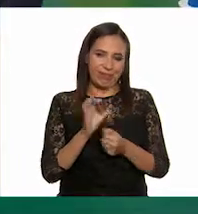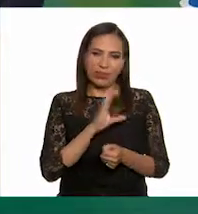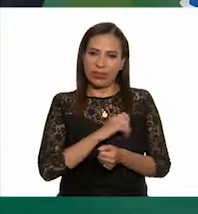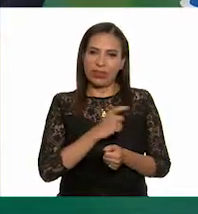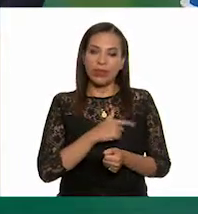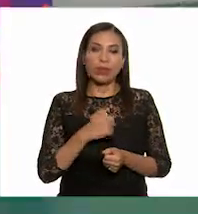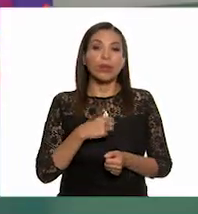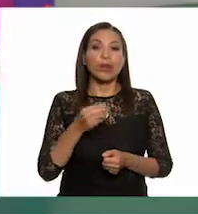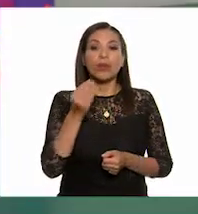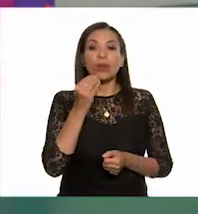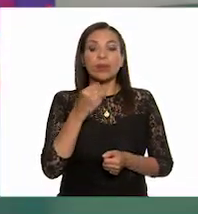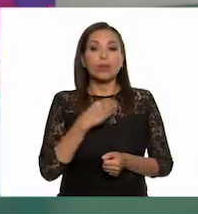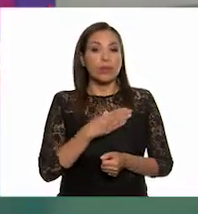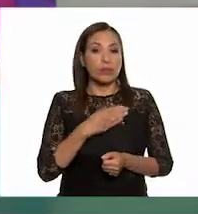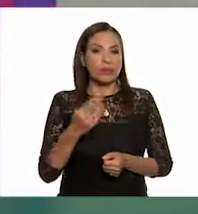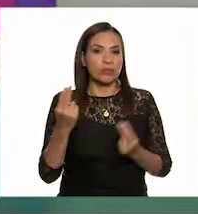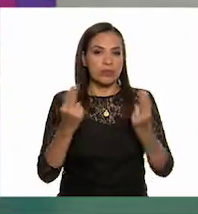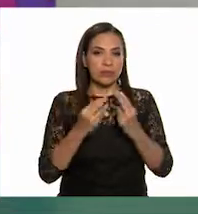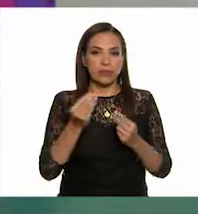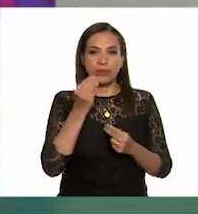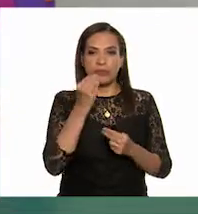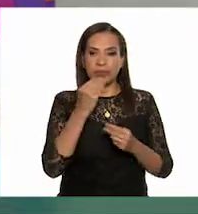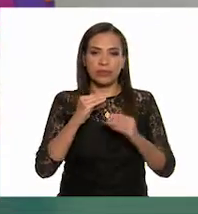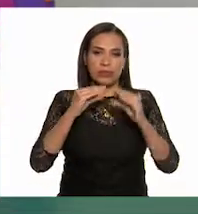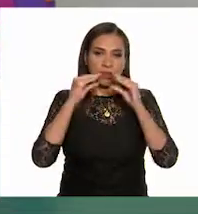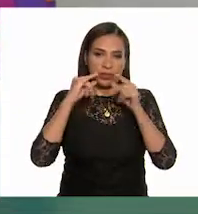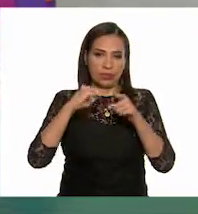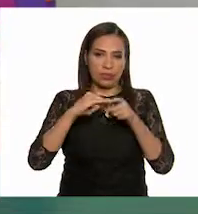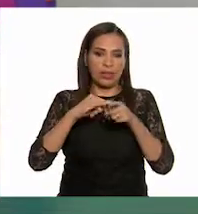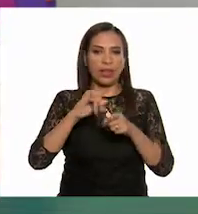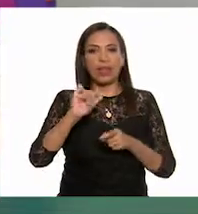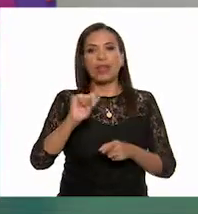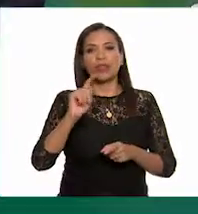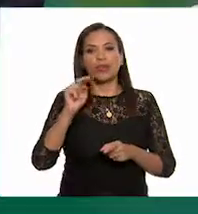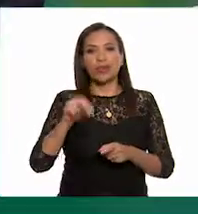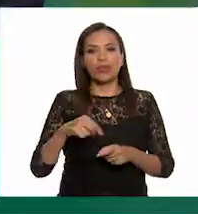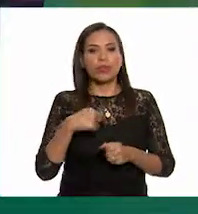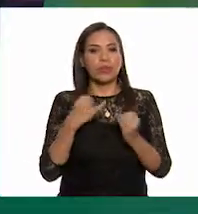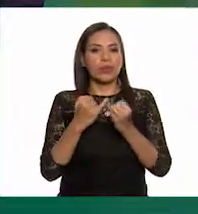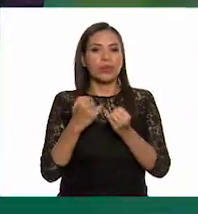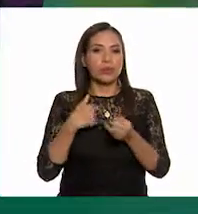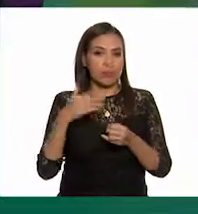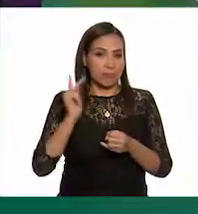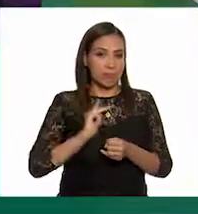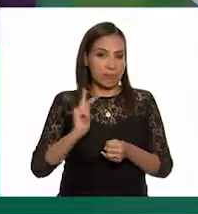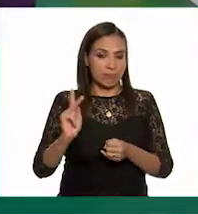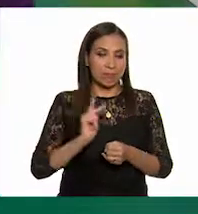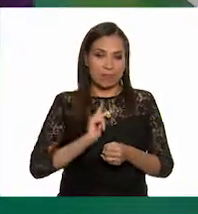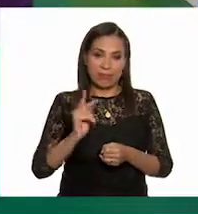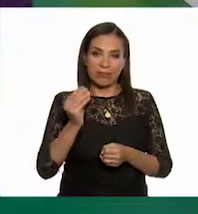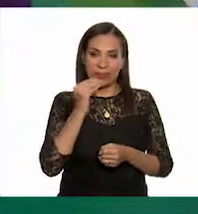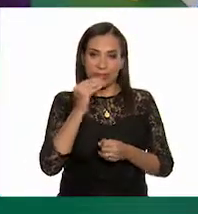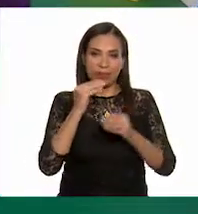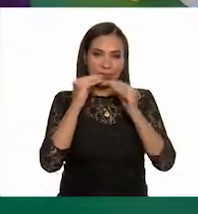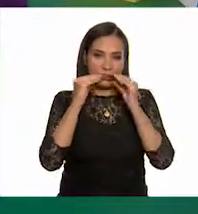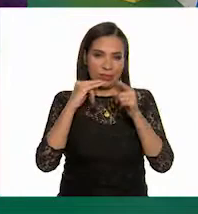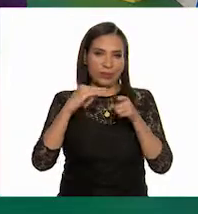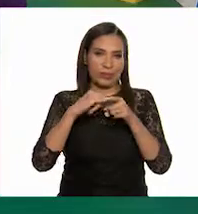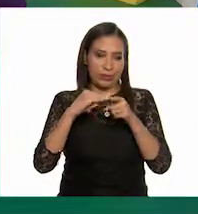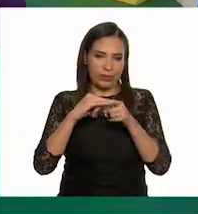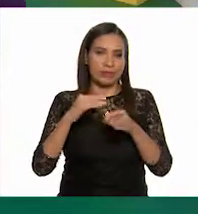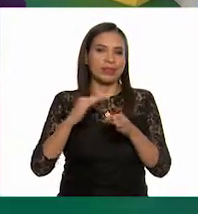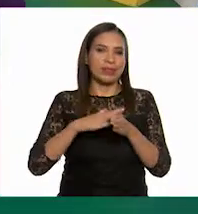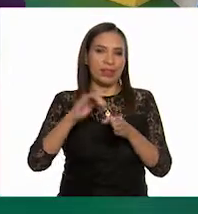fíjate que yo, como para estar de buen humor, necesito comerme un sándwich de atún. ¡Yo también traje sándwich de atún! ¡Ah, muy bien! Ay, pues vamos padre. A comer sándwich de